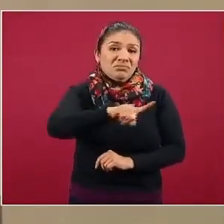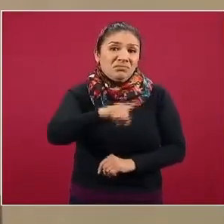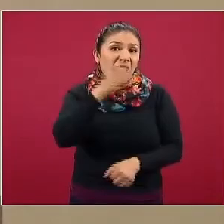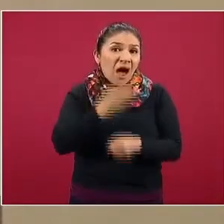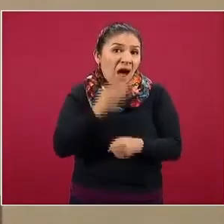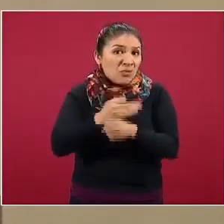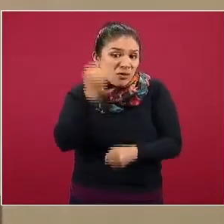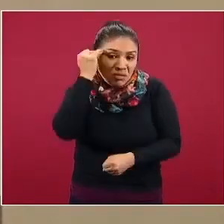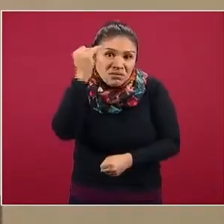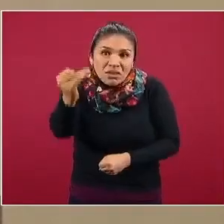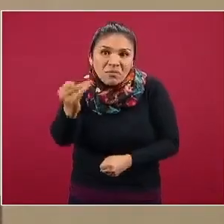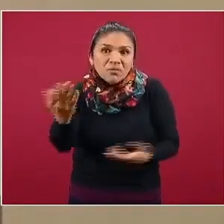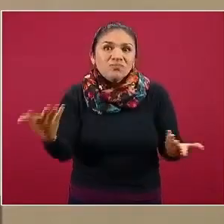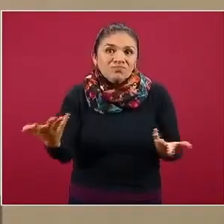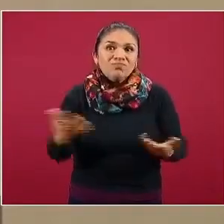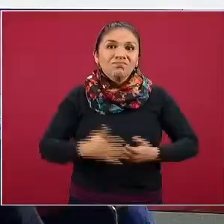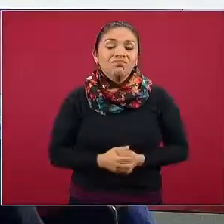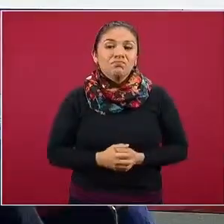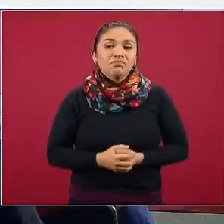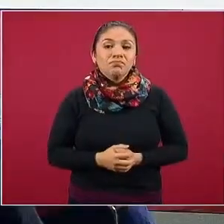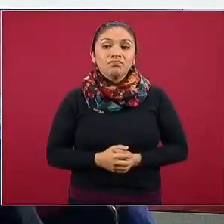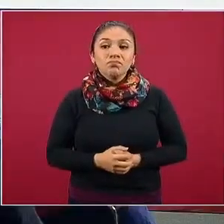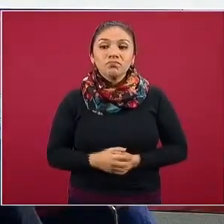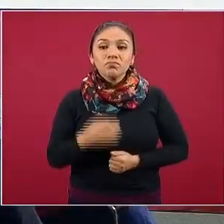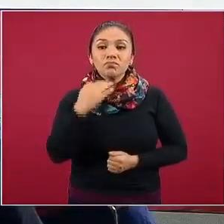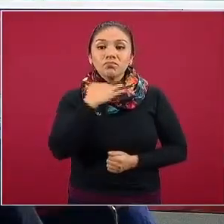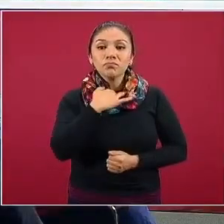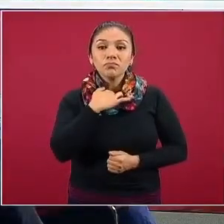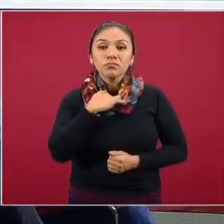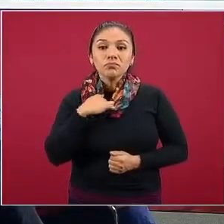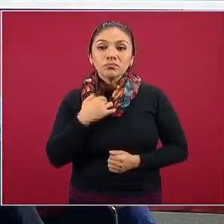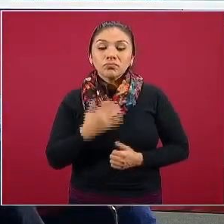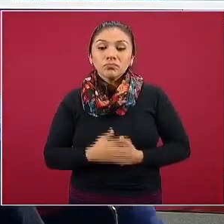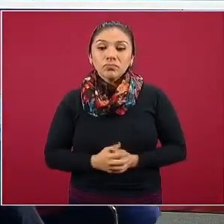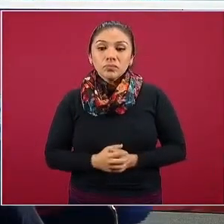durante esta pandemia. Siguiente, por favor.